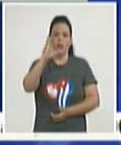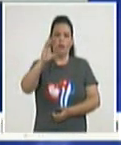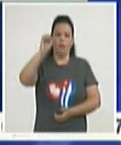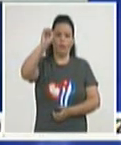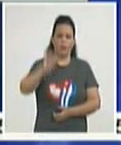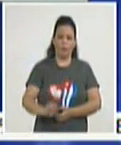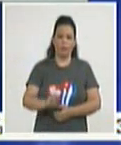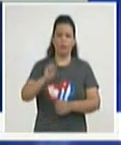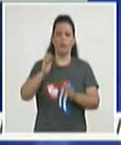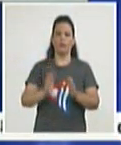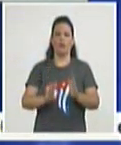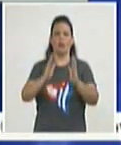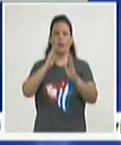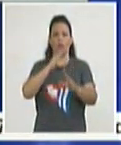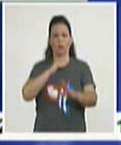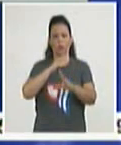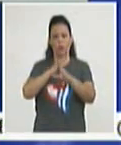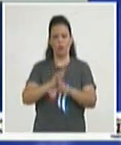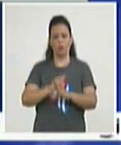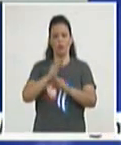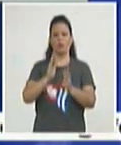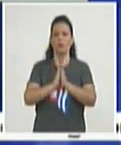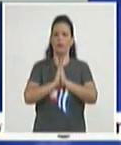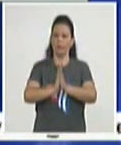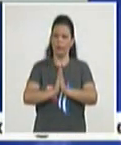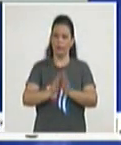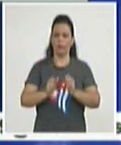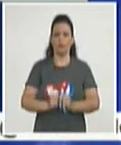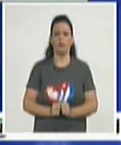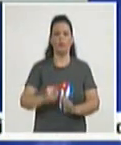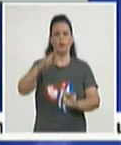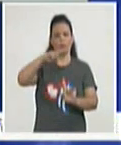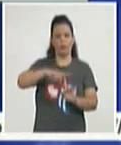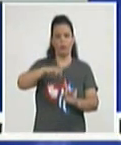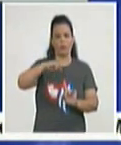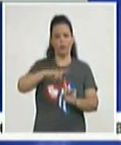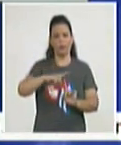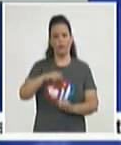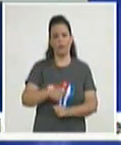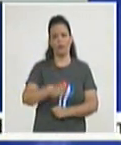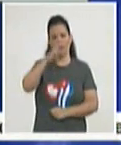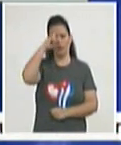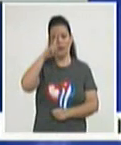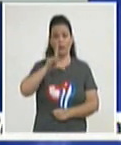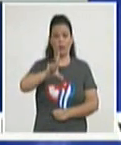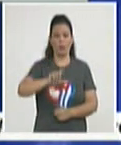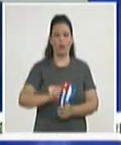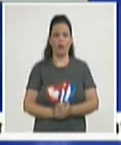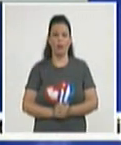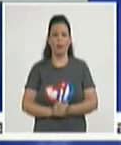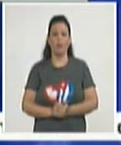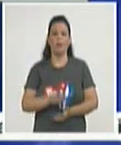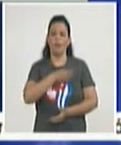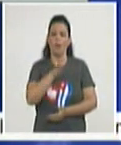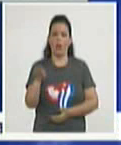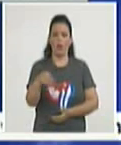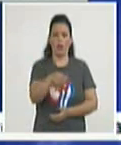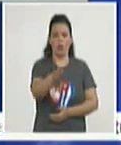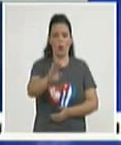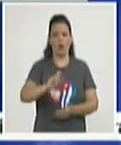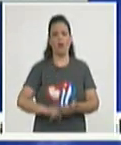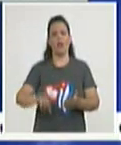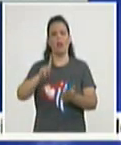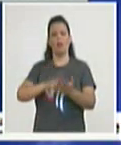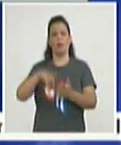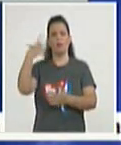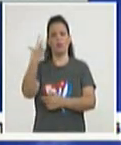Sur, Trinidad, San Luis de la provincia de Pinar del Río, Baracoa y Palma Soriano. Y Pinar